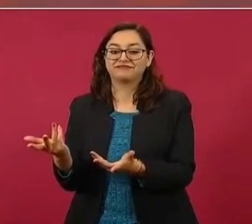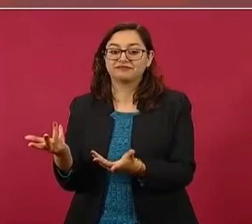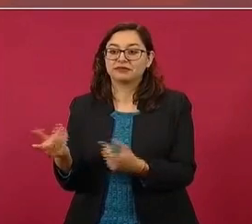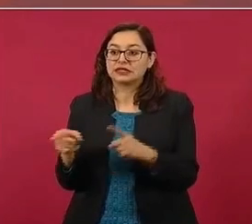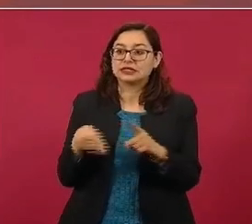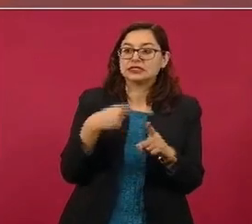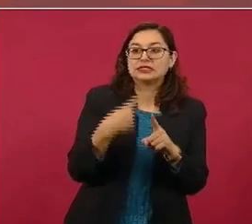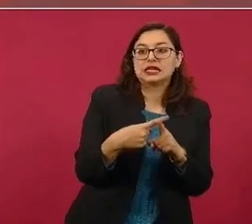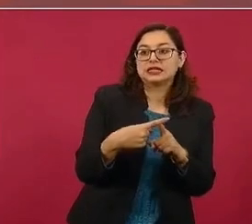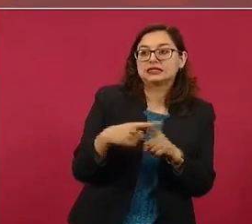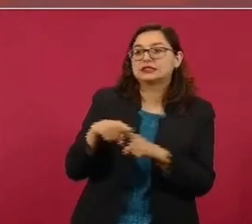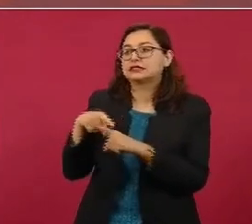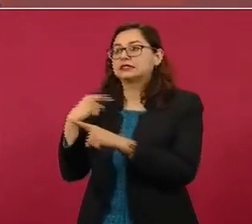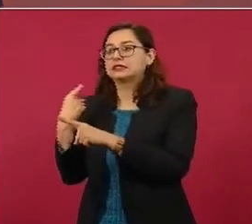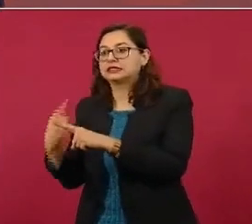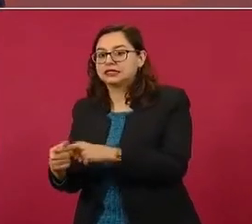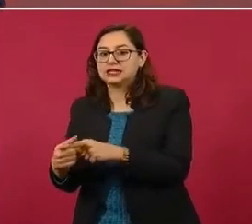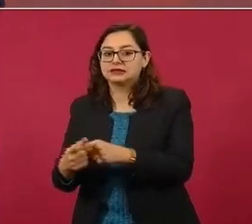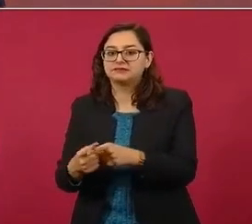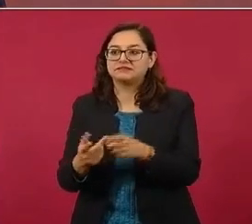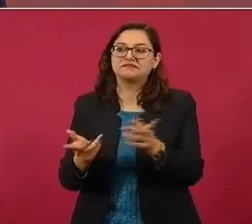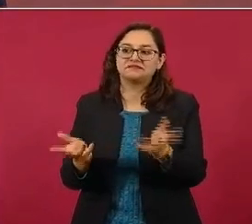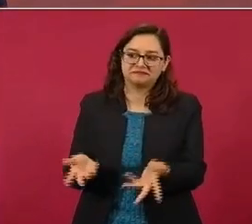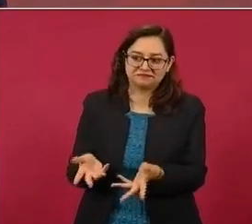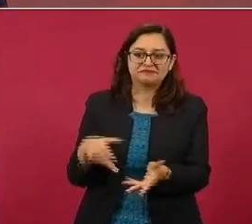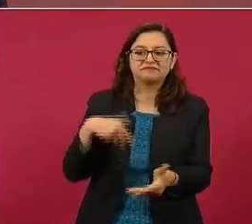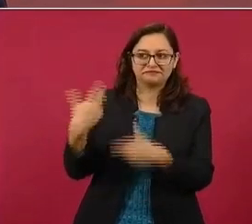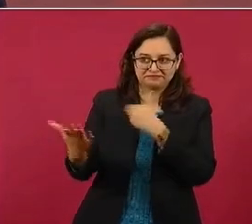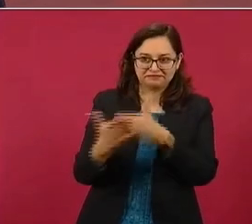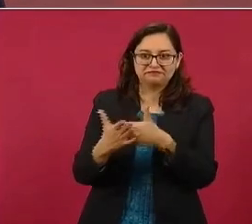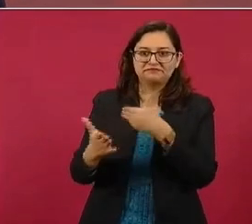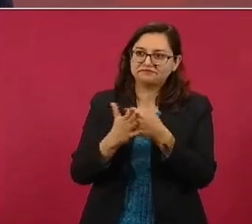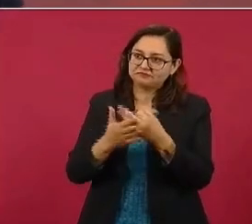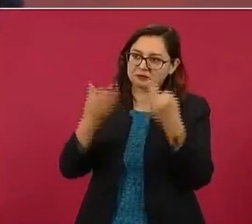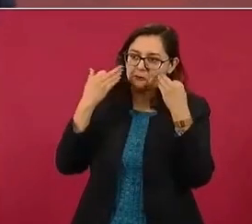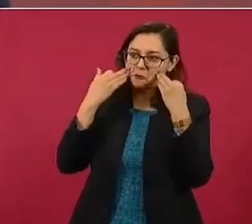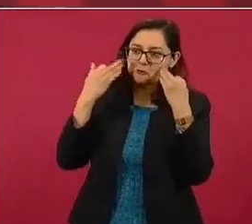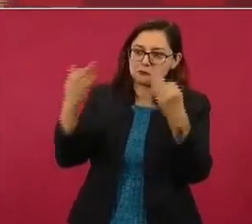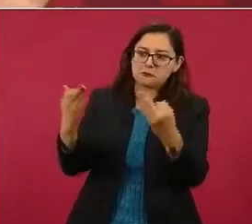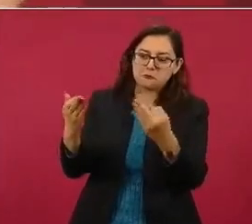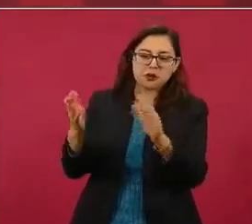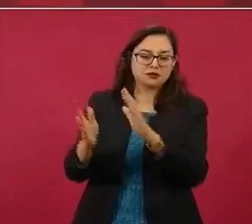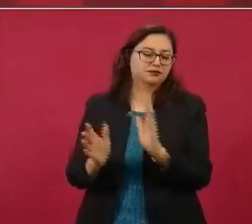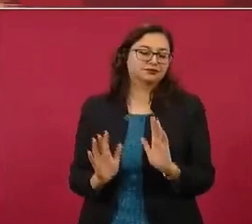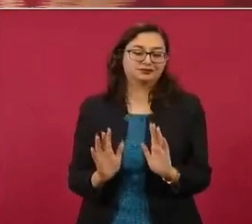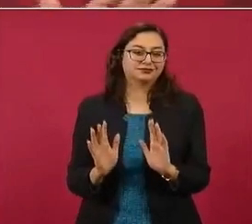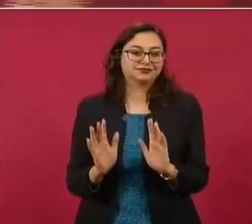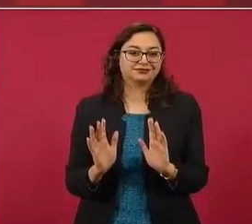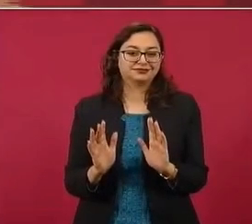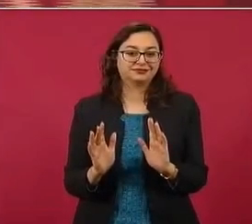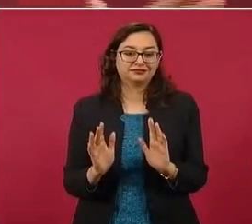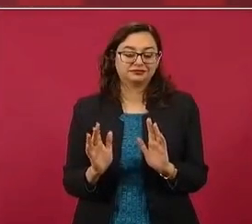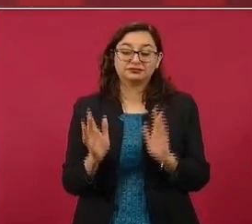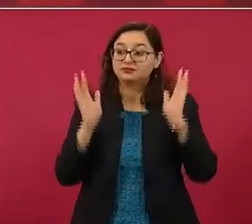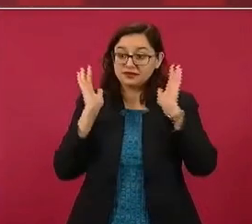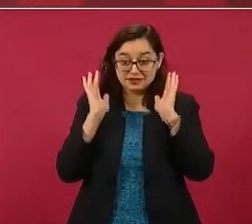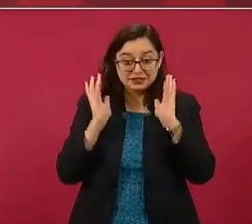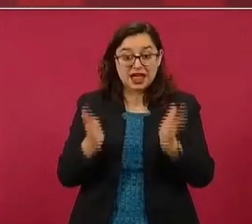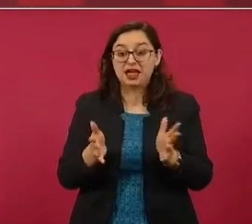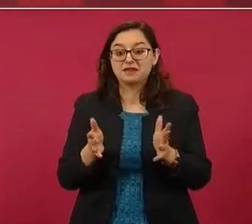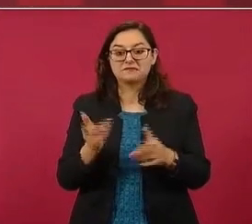el mercado de la energía eléctrica. Va a quedar muy definido.